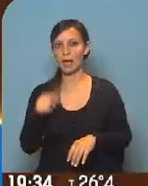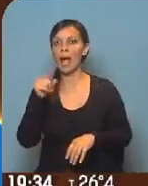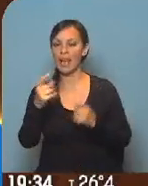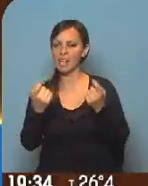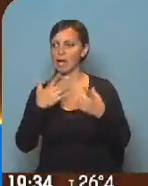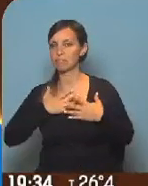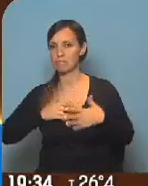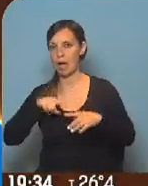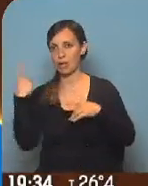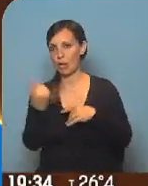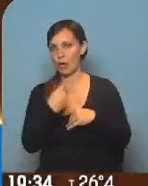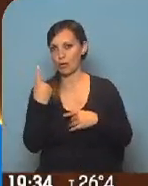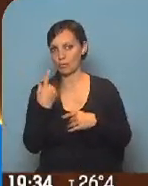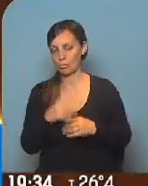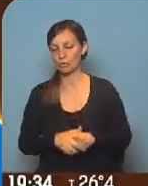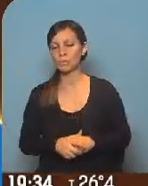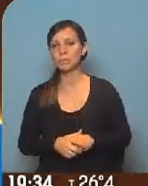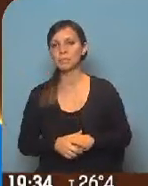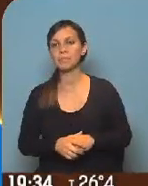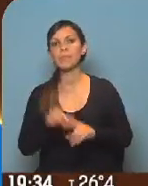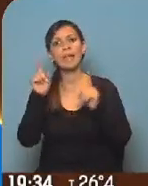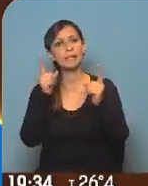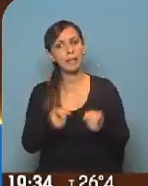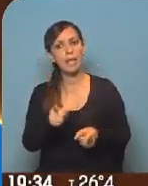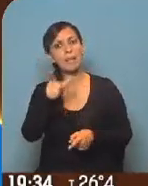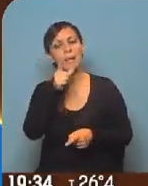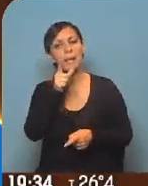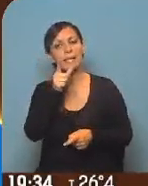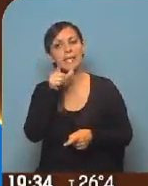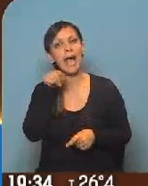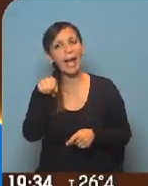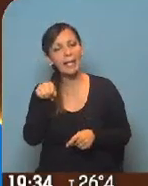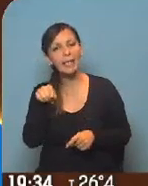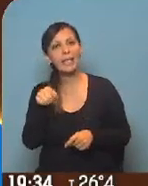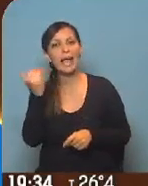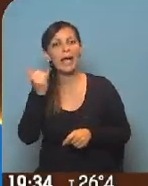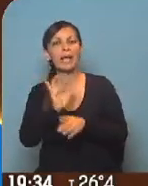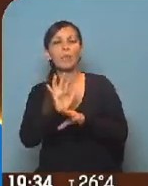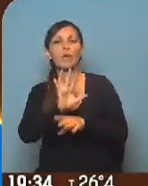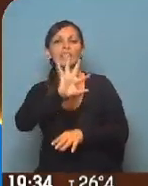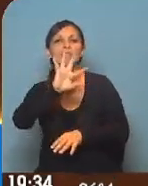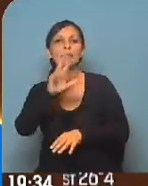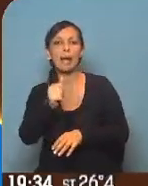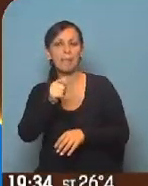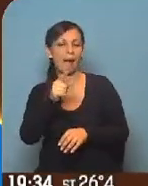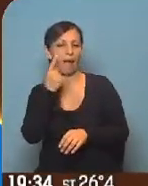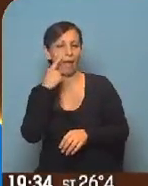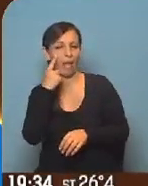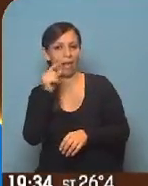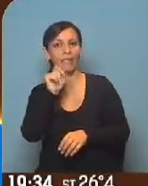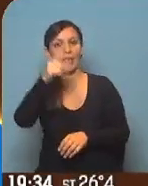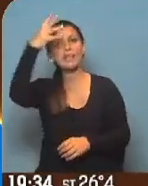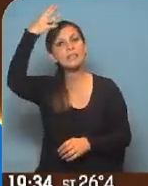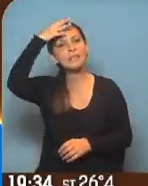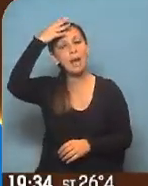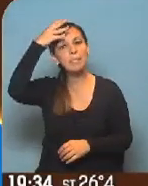a poder verificar. Y por otro lado, me parece que también ahí hubo una pequeña trampa del presidente Trump,